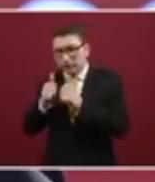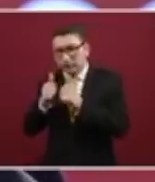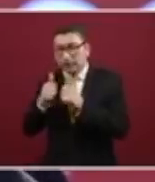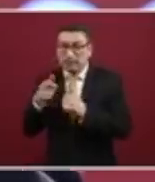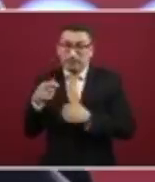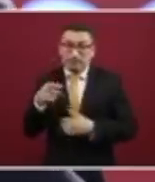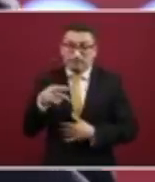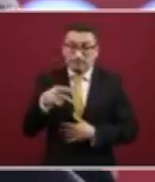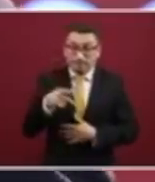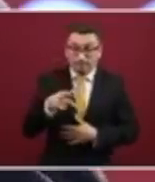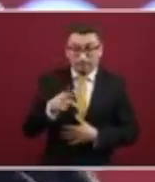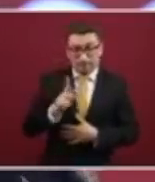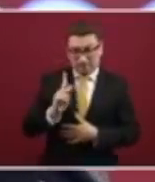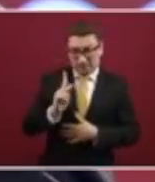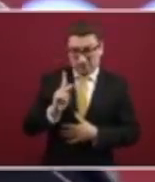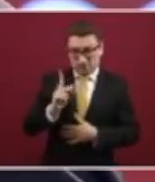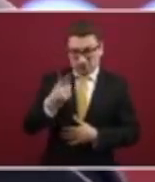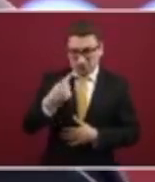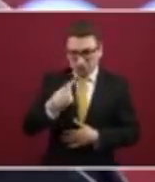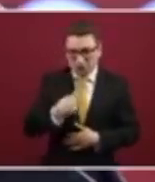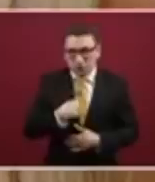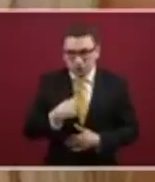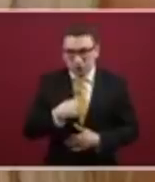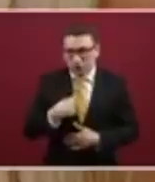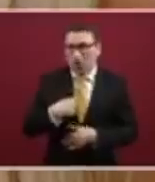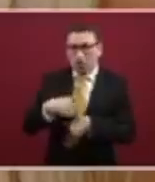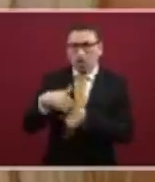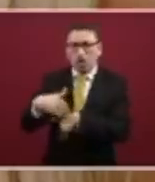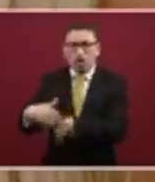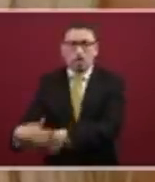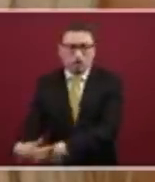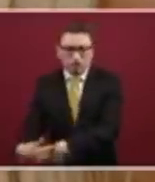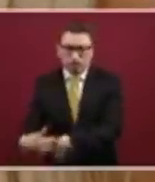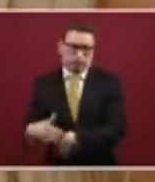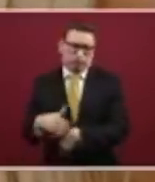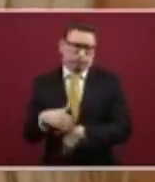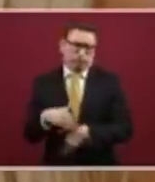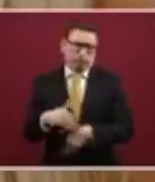pero no necesariamente les hago caso.